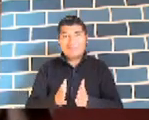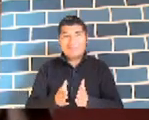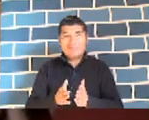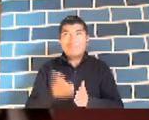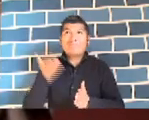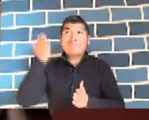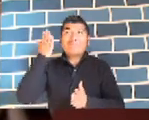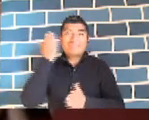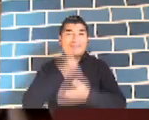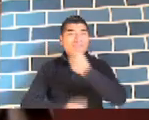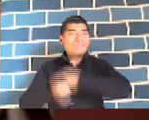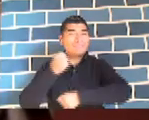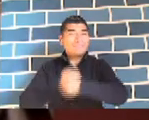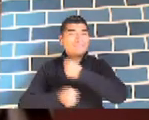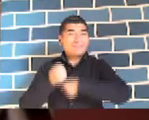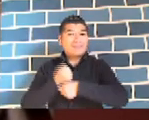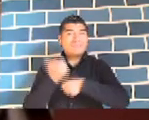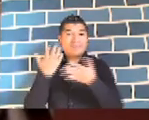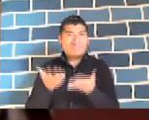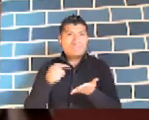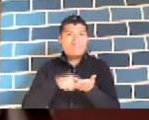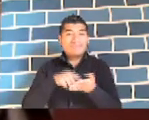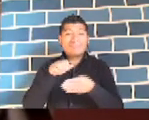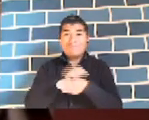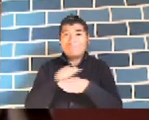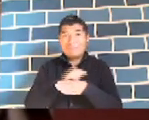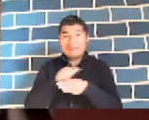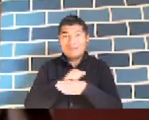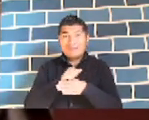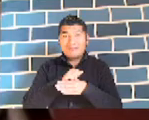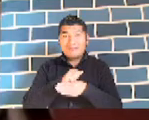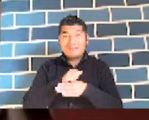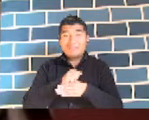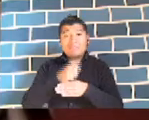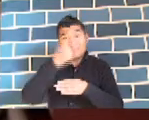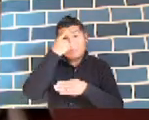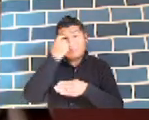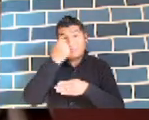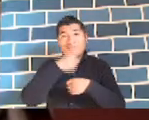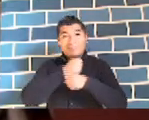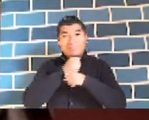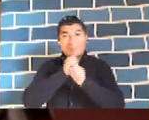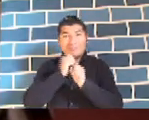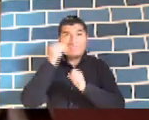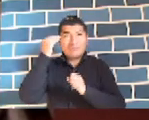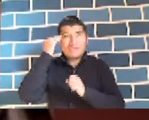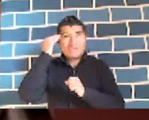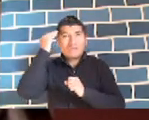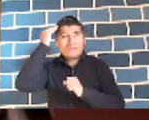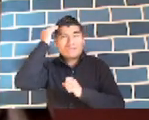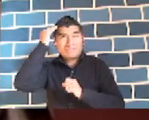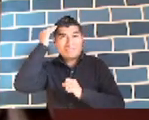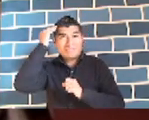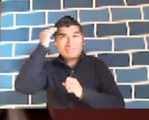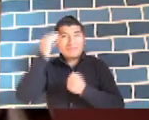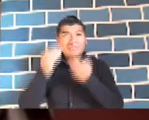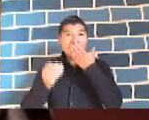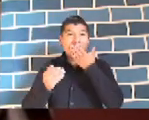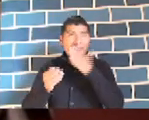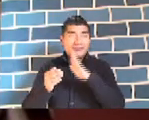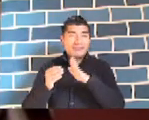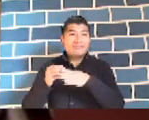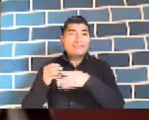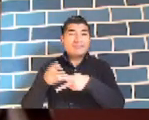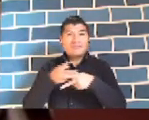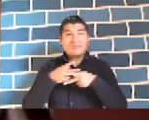algunos años que se tiene esta práctica motivados justamente por crear conciencia frente al maltrato que